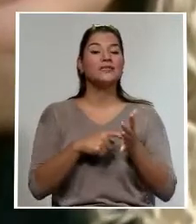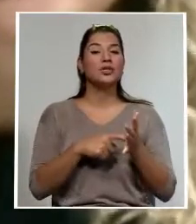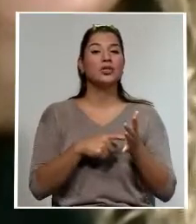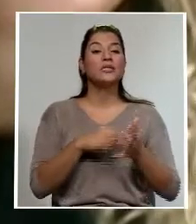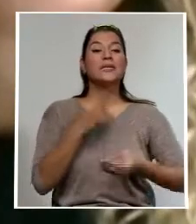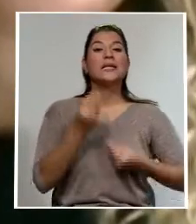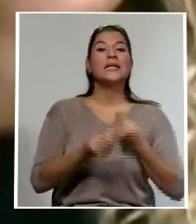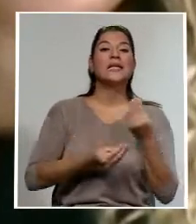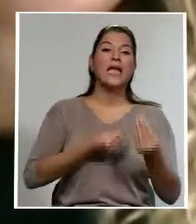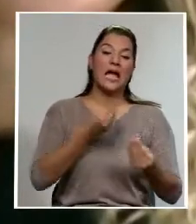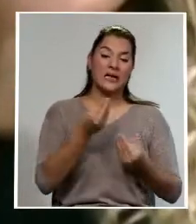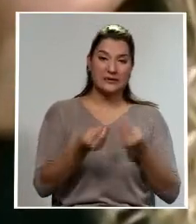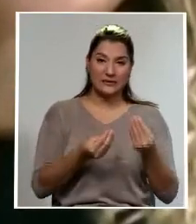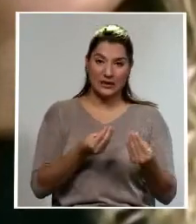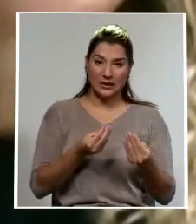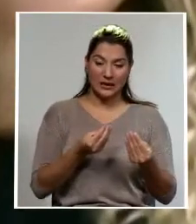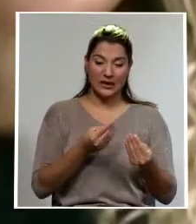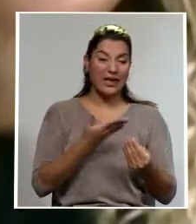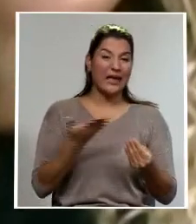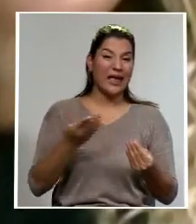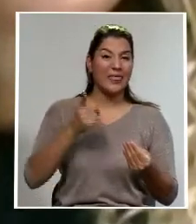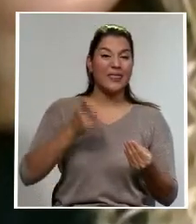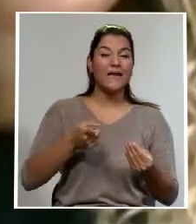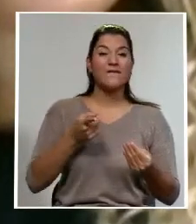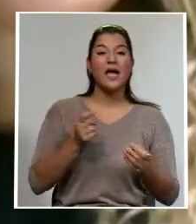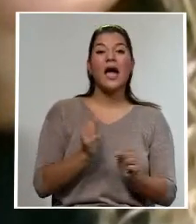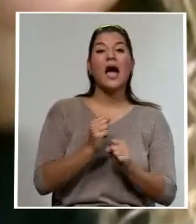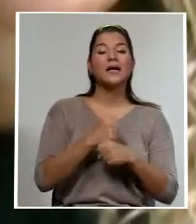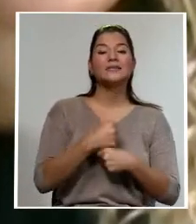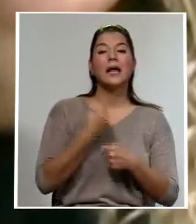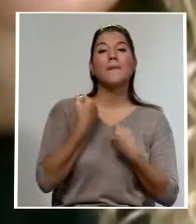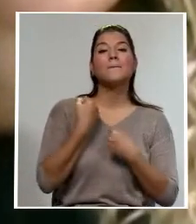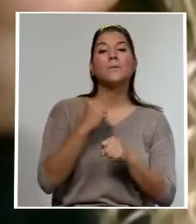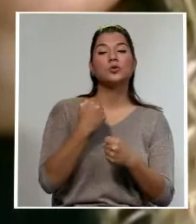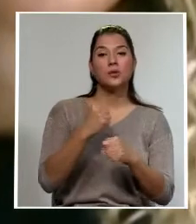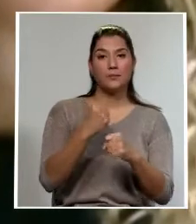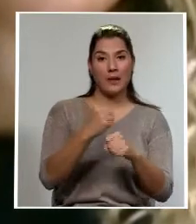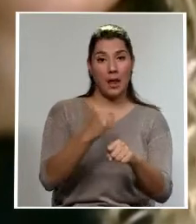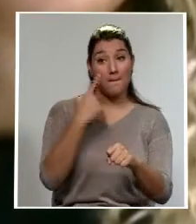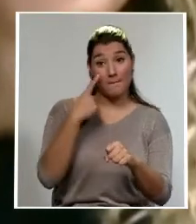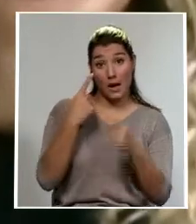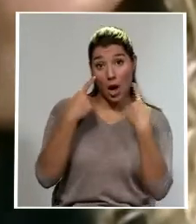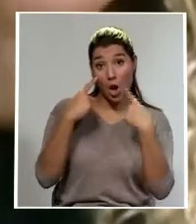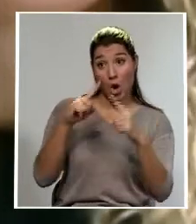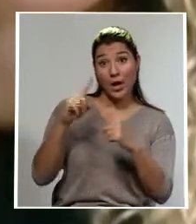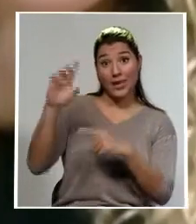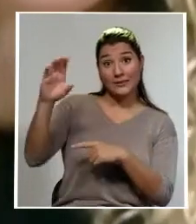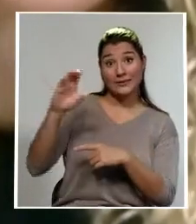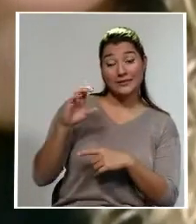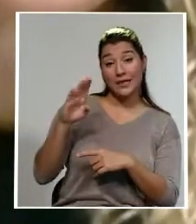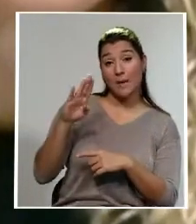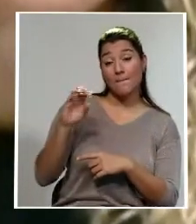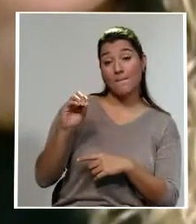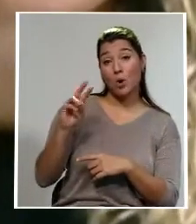proceder para sacar o lanzar uno de los bonos verdes? Bueno, eso igual a como ya